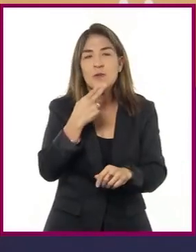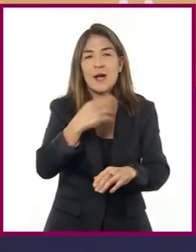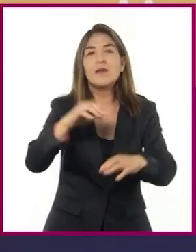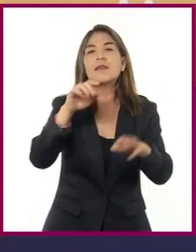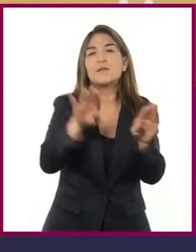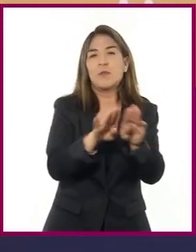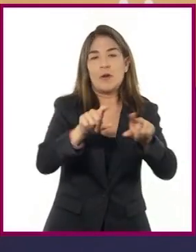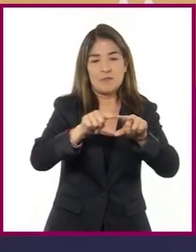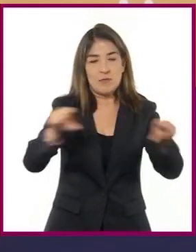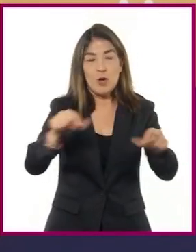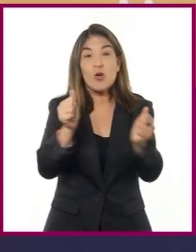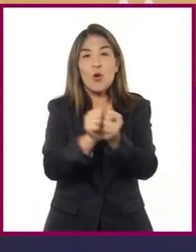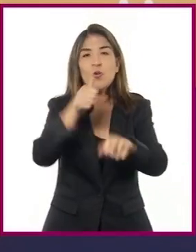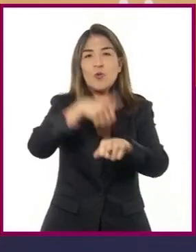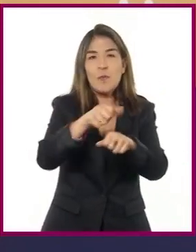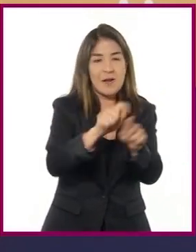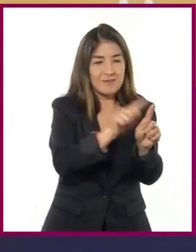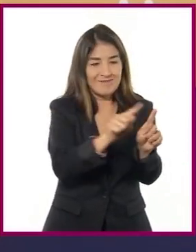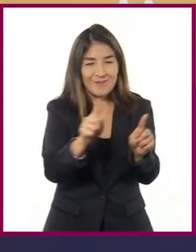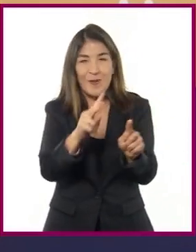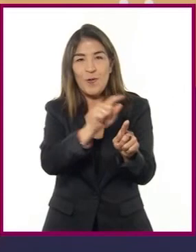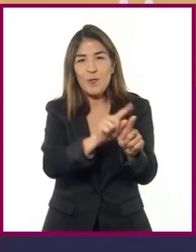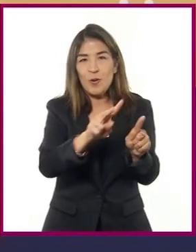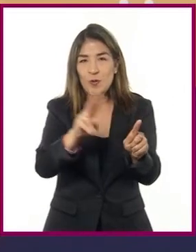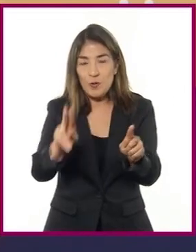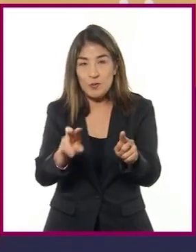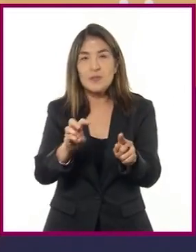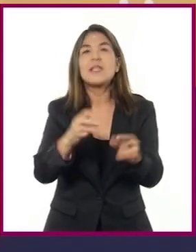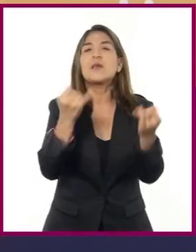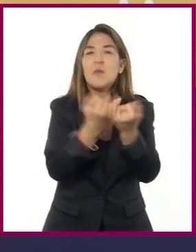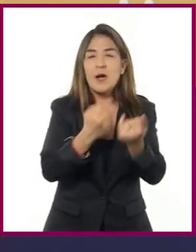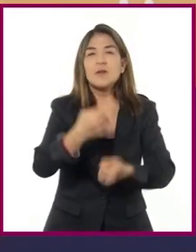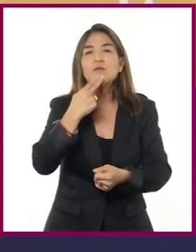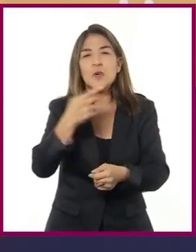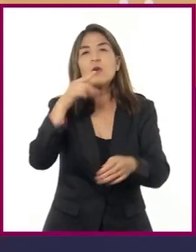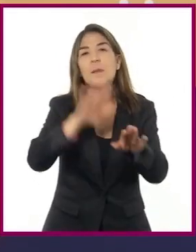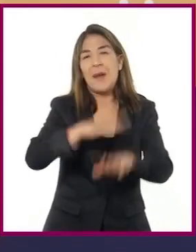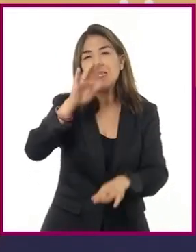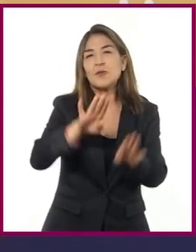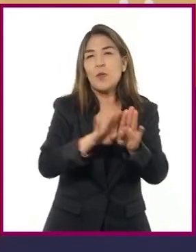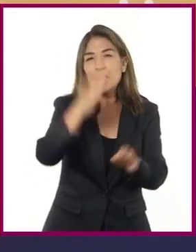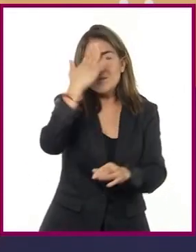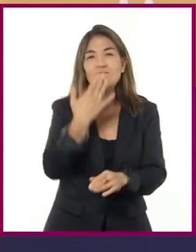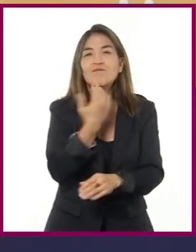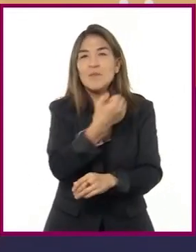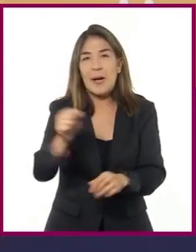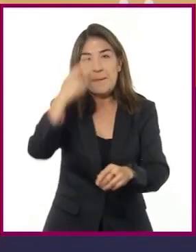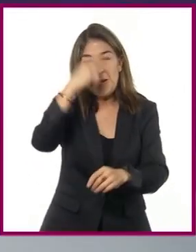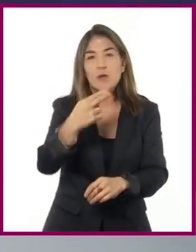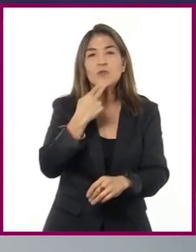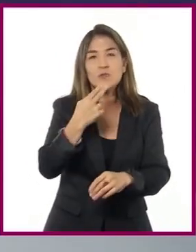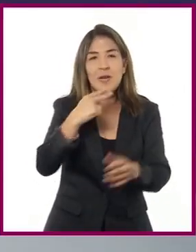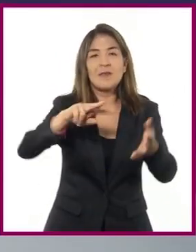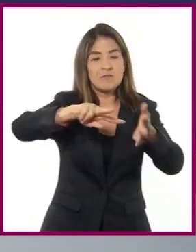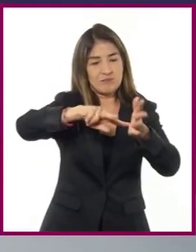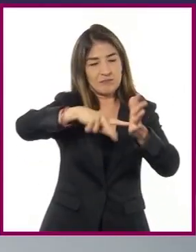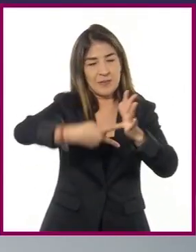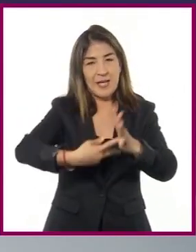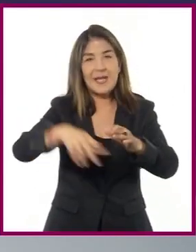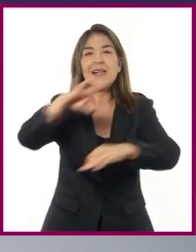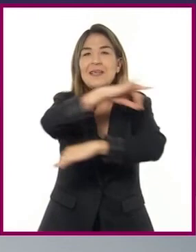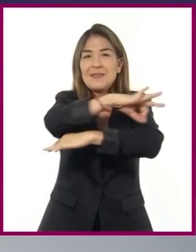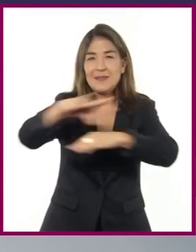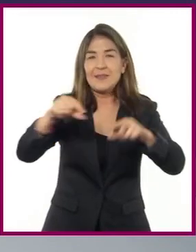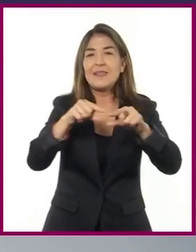graduada y arribamos a procedimientos expertos relacionados con utilizar regla y compás.